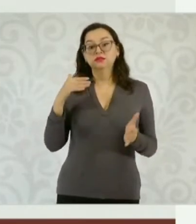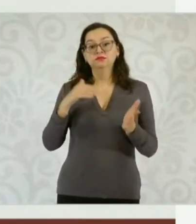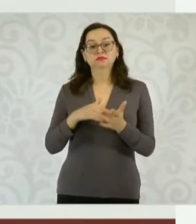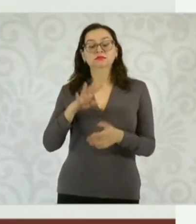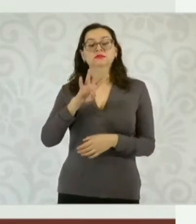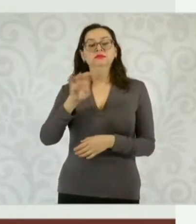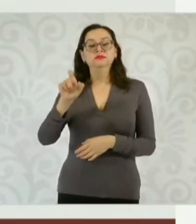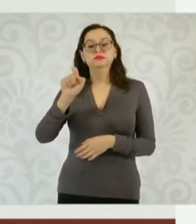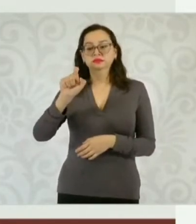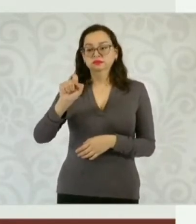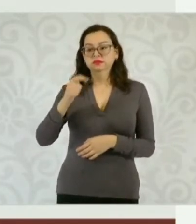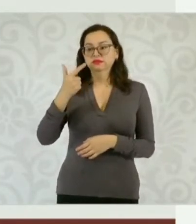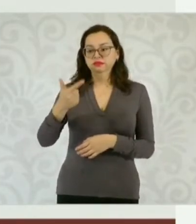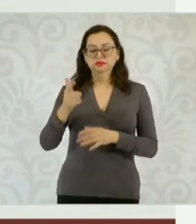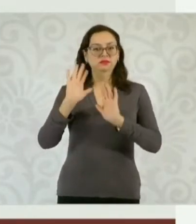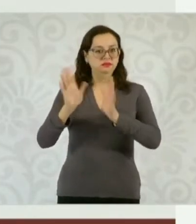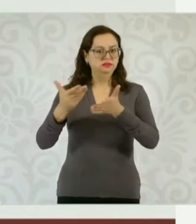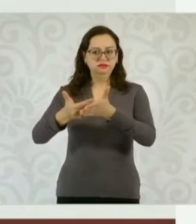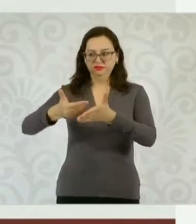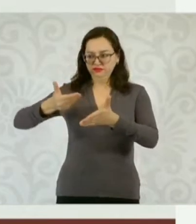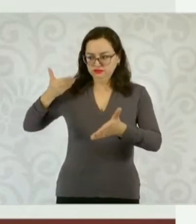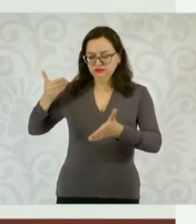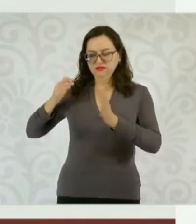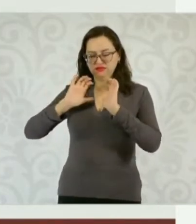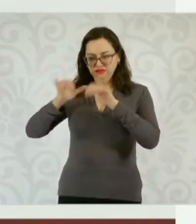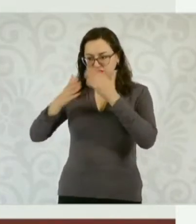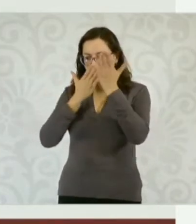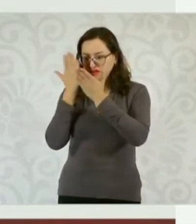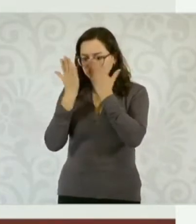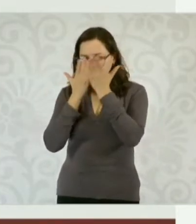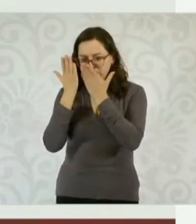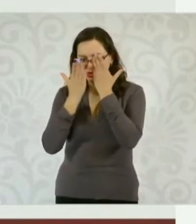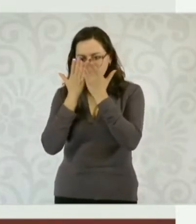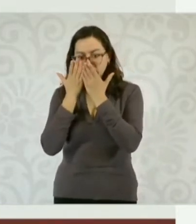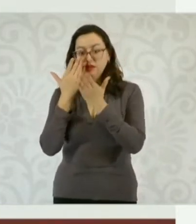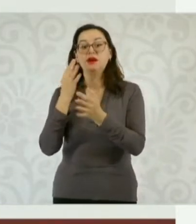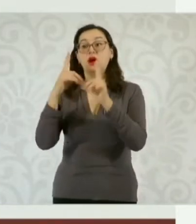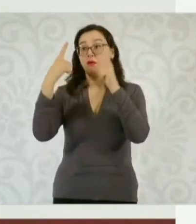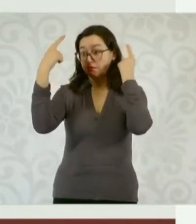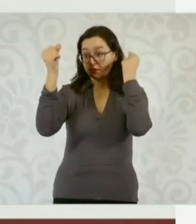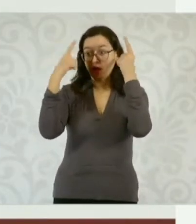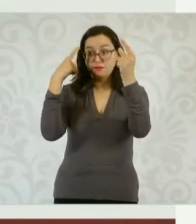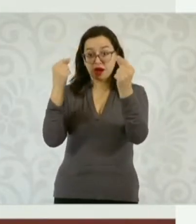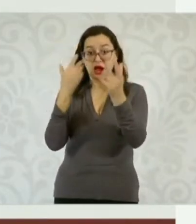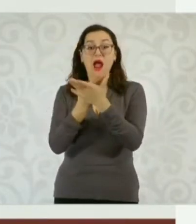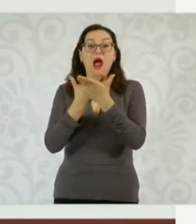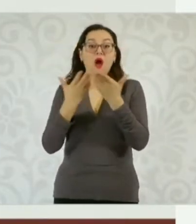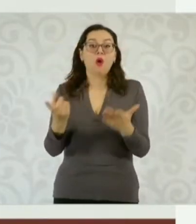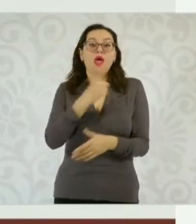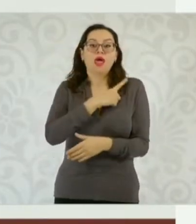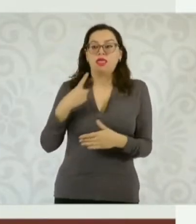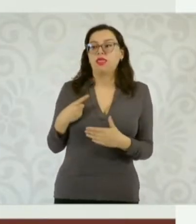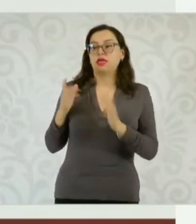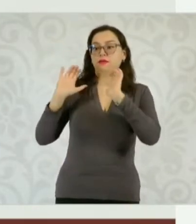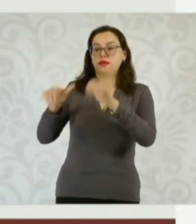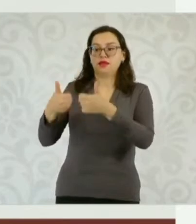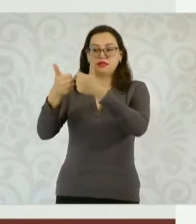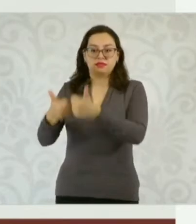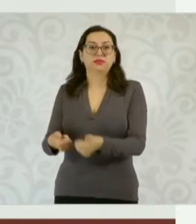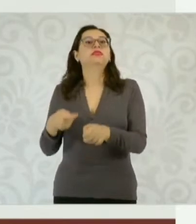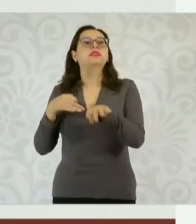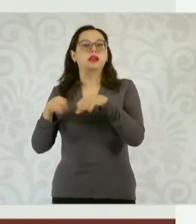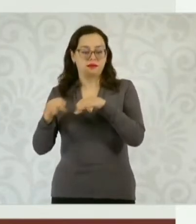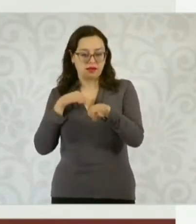7,427 es el momento en el que inicia todo el esfuerzo por su reclutamiento, es decir, por